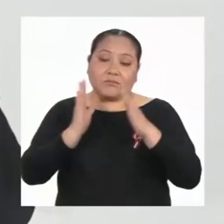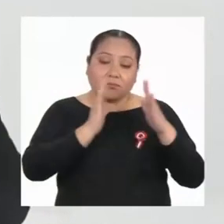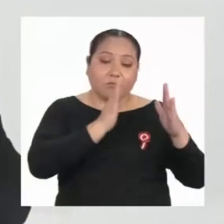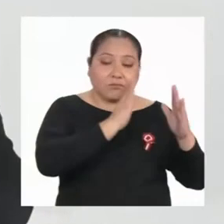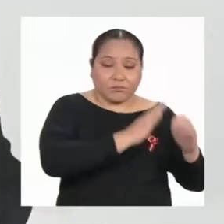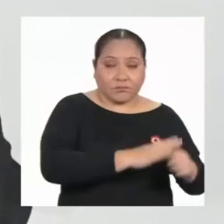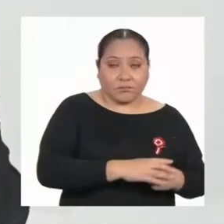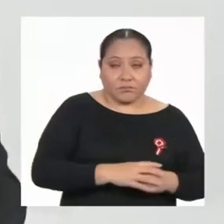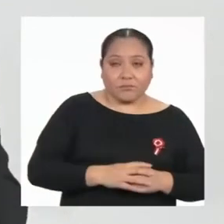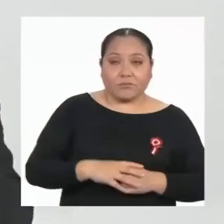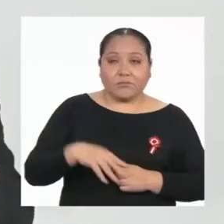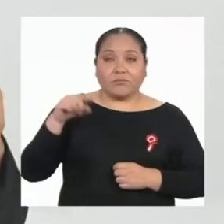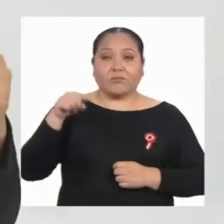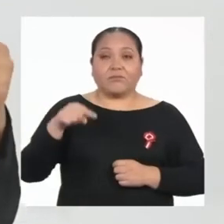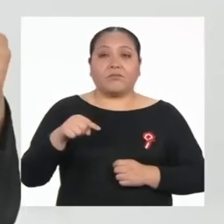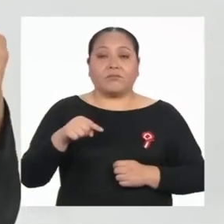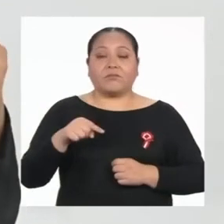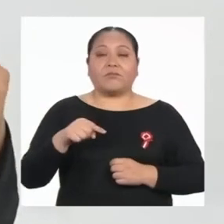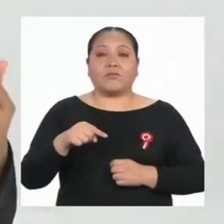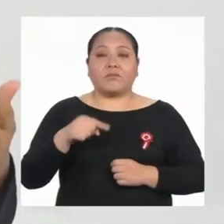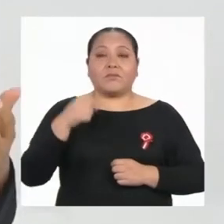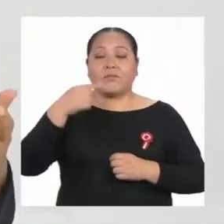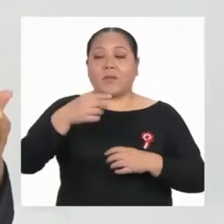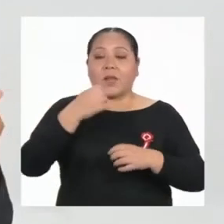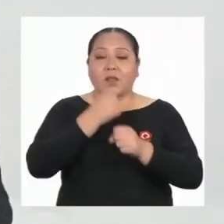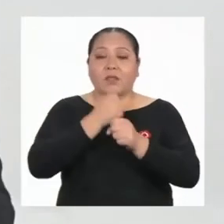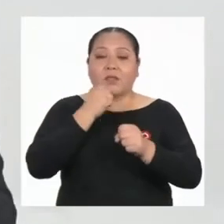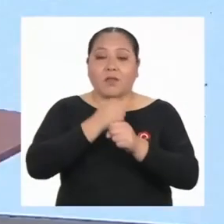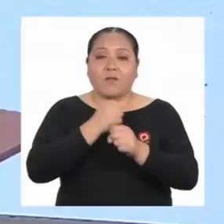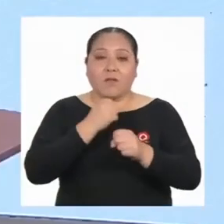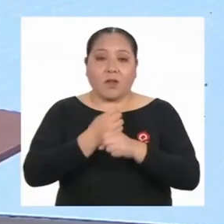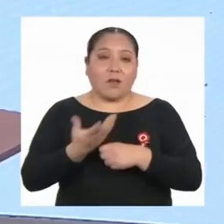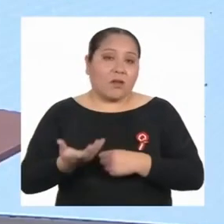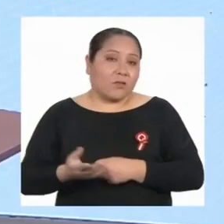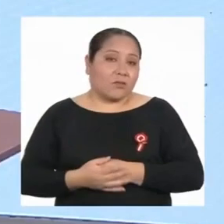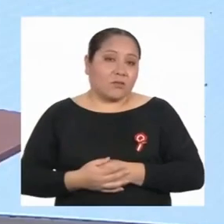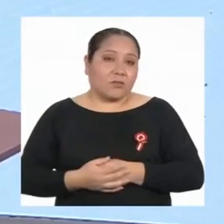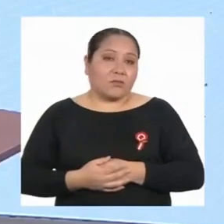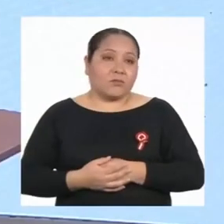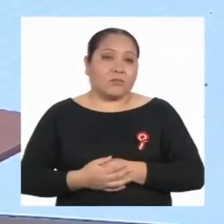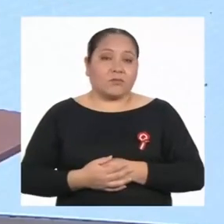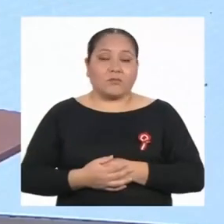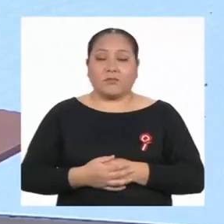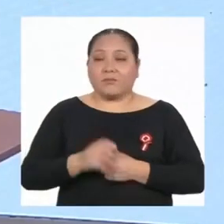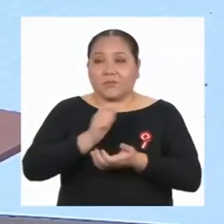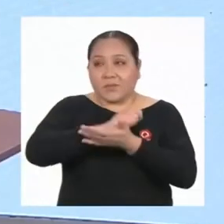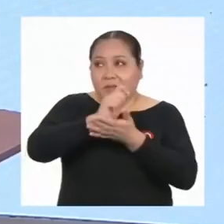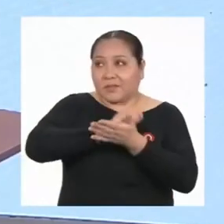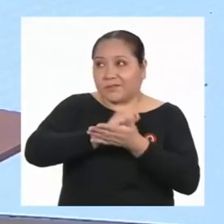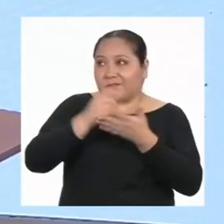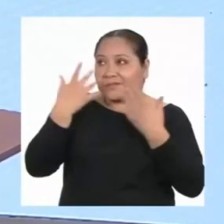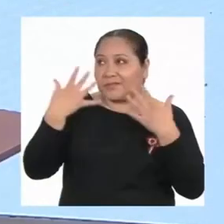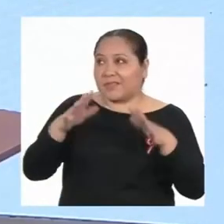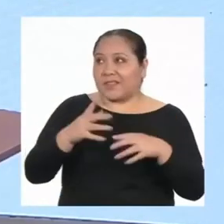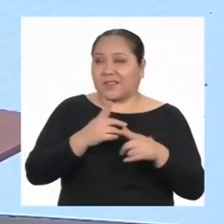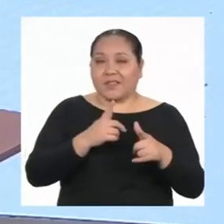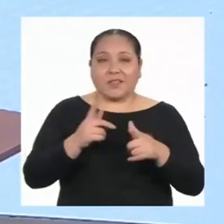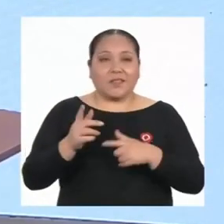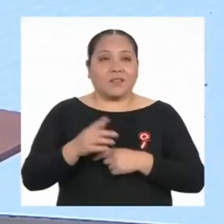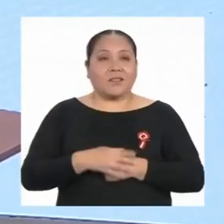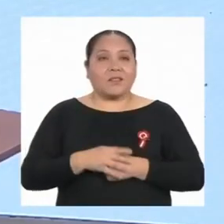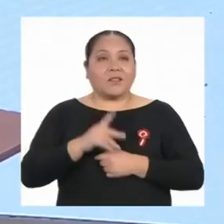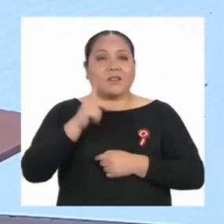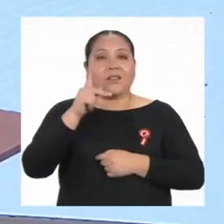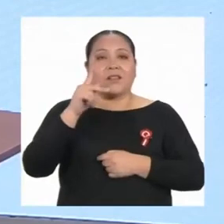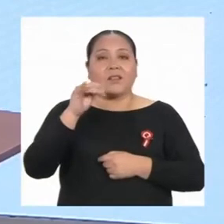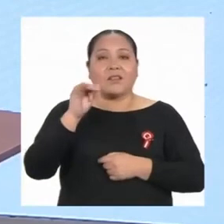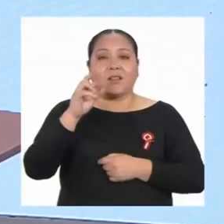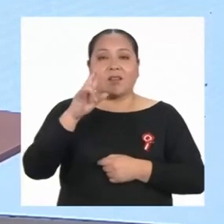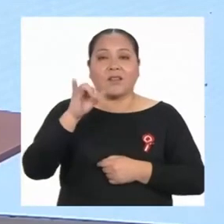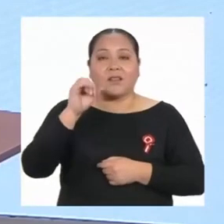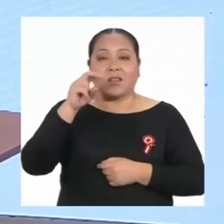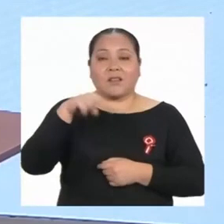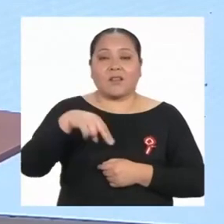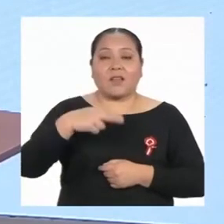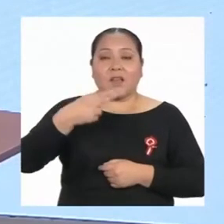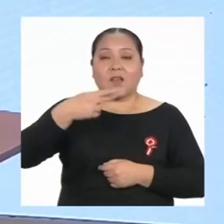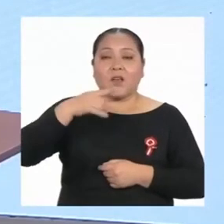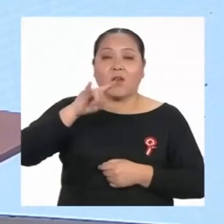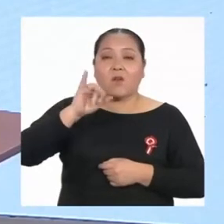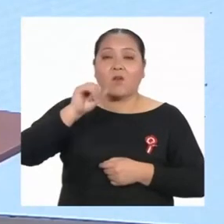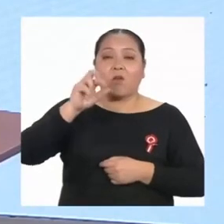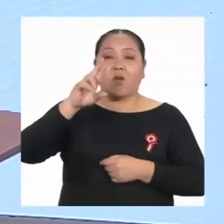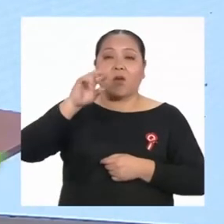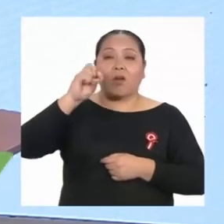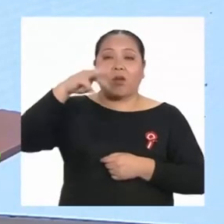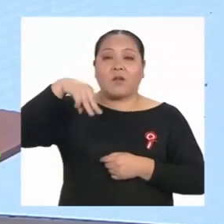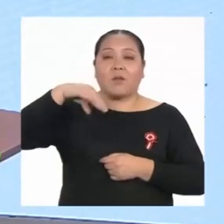las faenas comunales, entre otras. Apuntado. Ahora vamos con Karim desde Guarmey, que